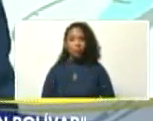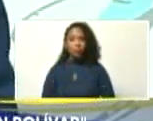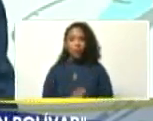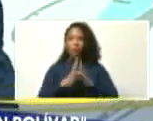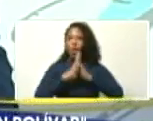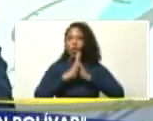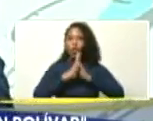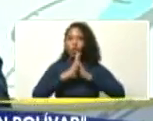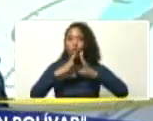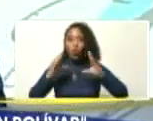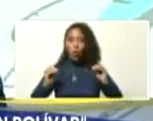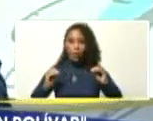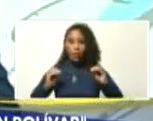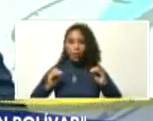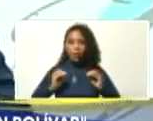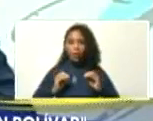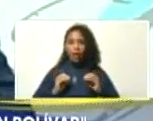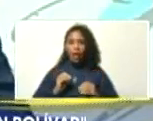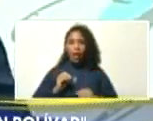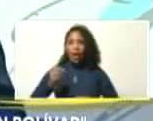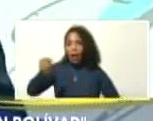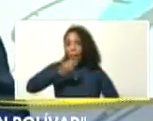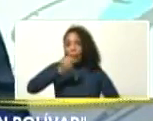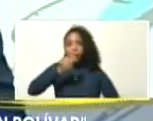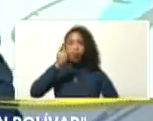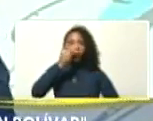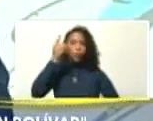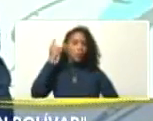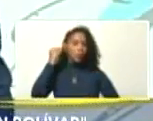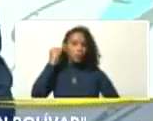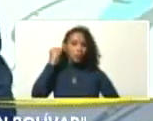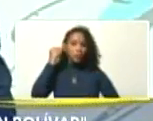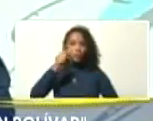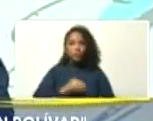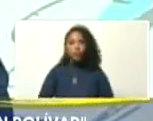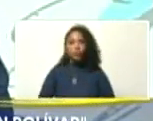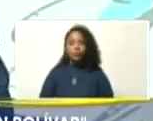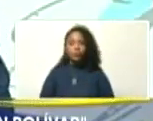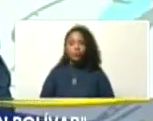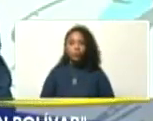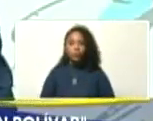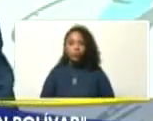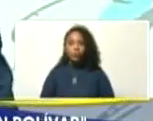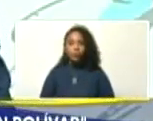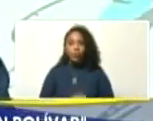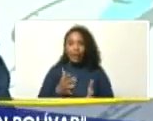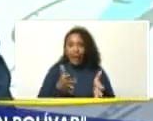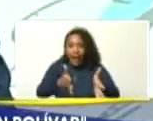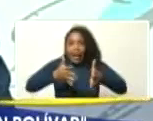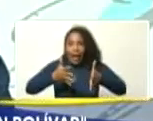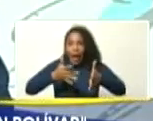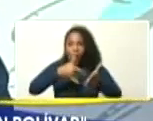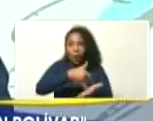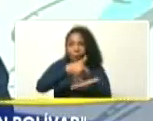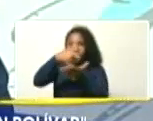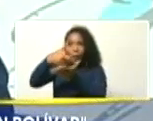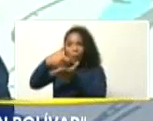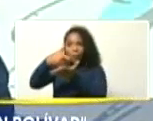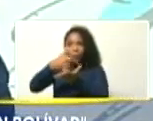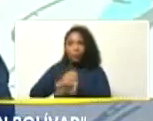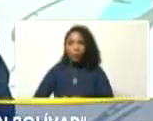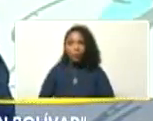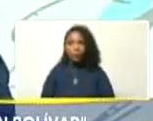todas las periodistas y todos los periodistas galardonados.